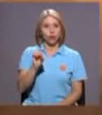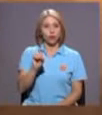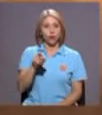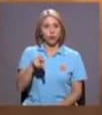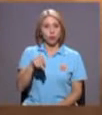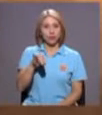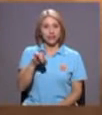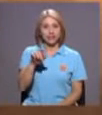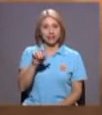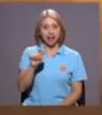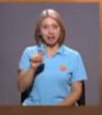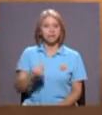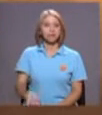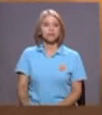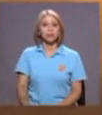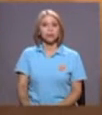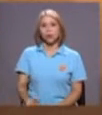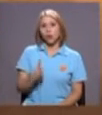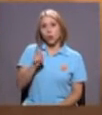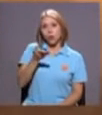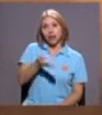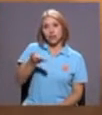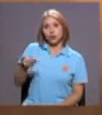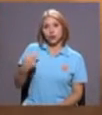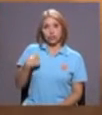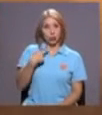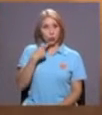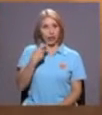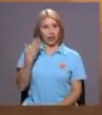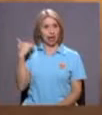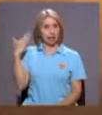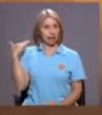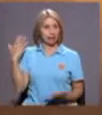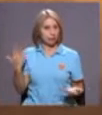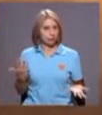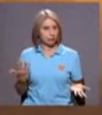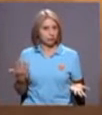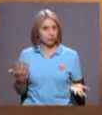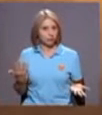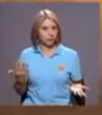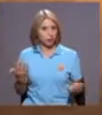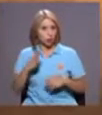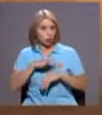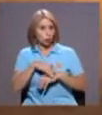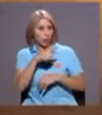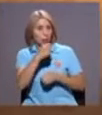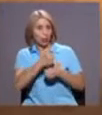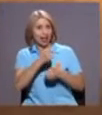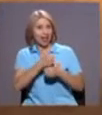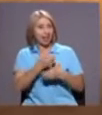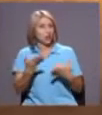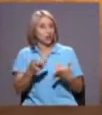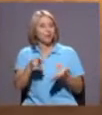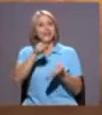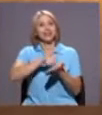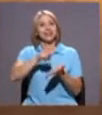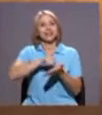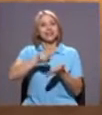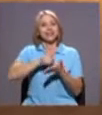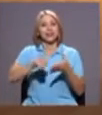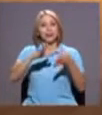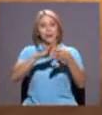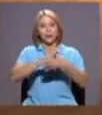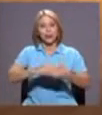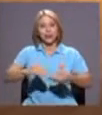Una de las cosas que no dije, entre las muchas que él ha hecho, es escribir cuentos.